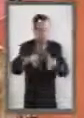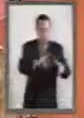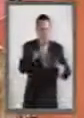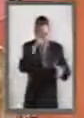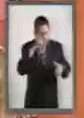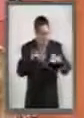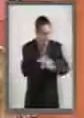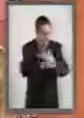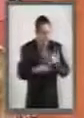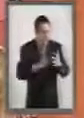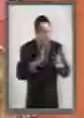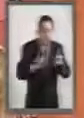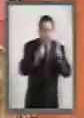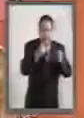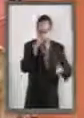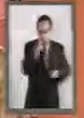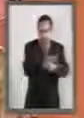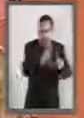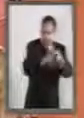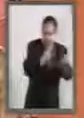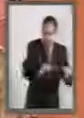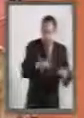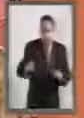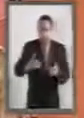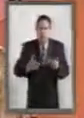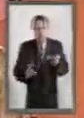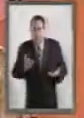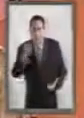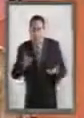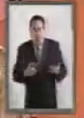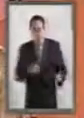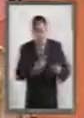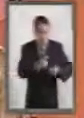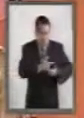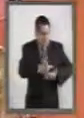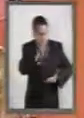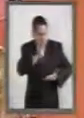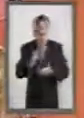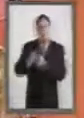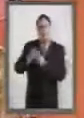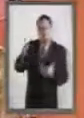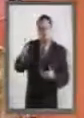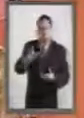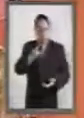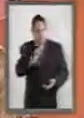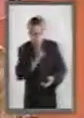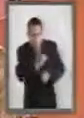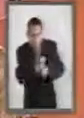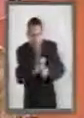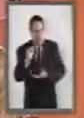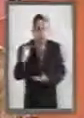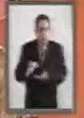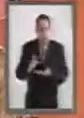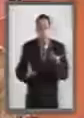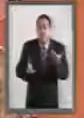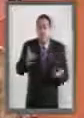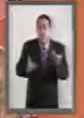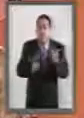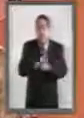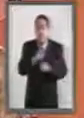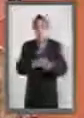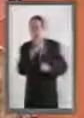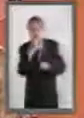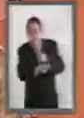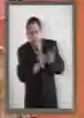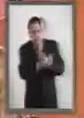pacificar a un territorio sea proporcional a la afectación de seguridad interior, que sea proporcional al riesgo o a la amenaza